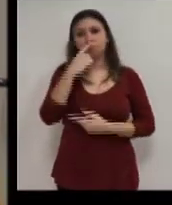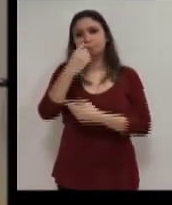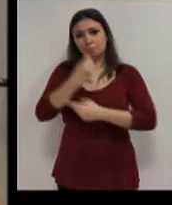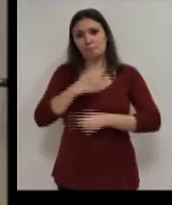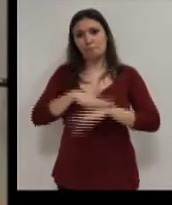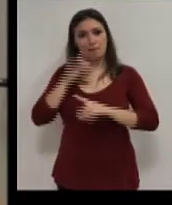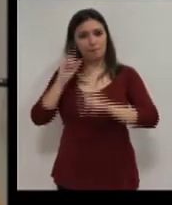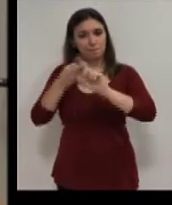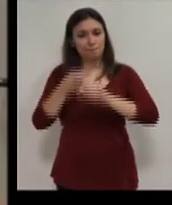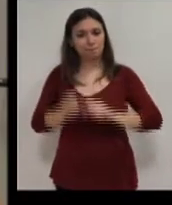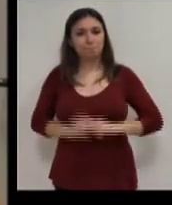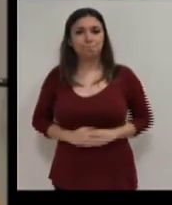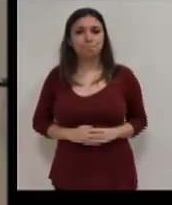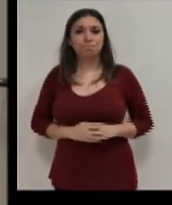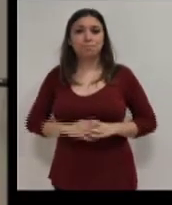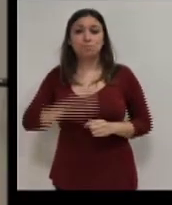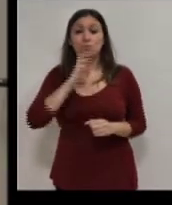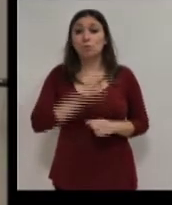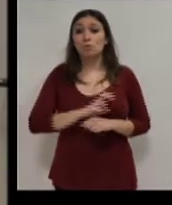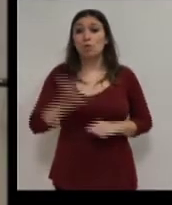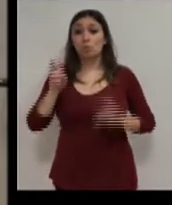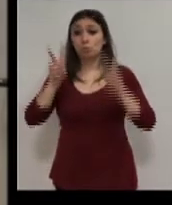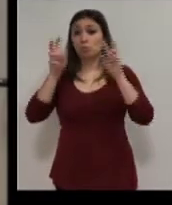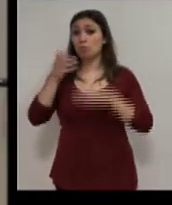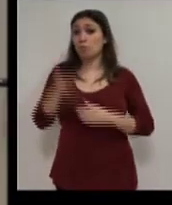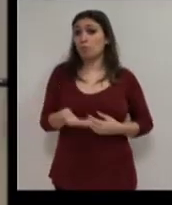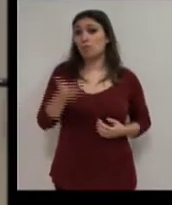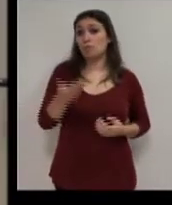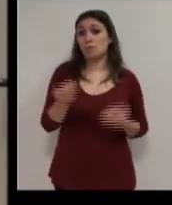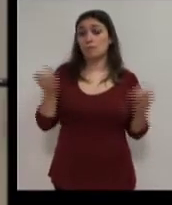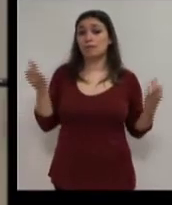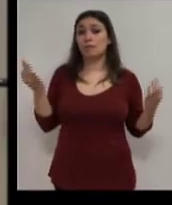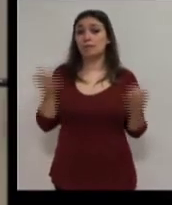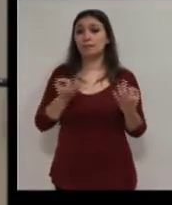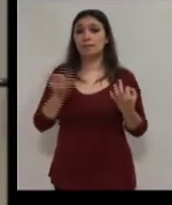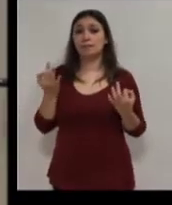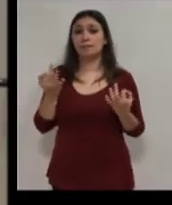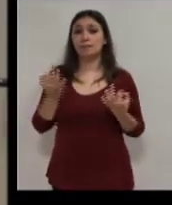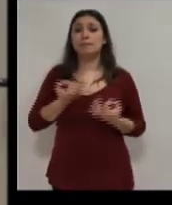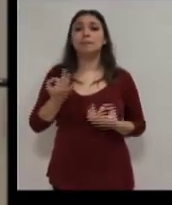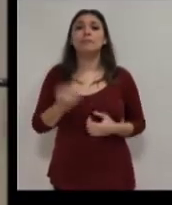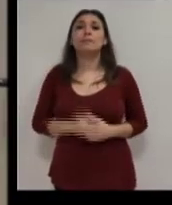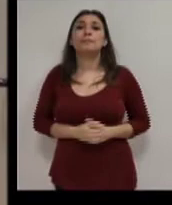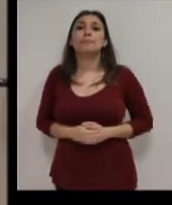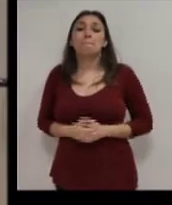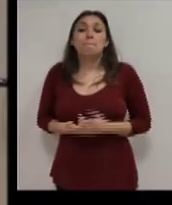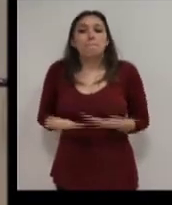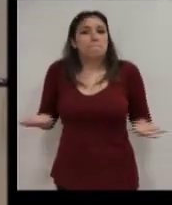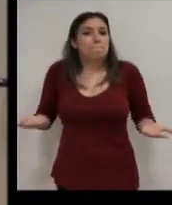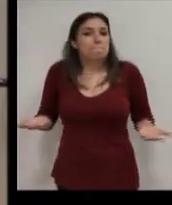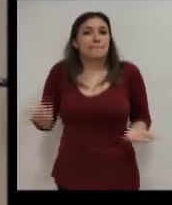apoyarnos en todo esto. Hay otro tema que es importante, yo creo, y es que